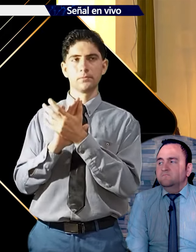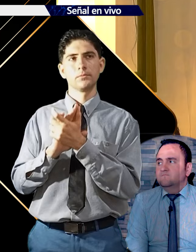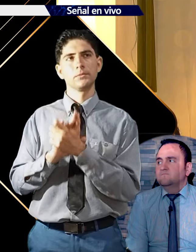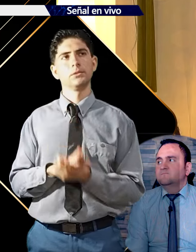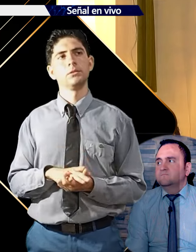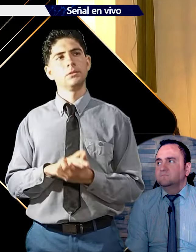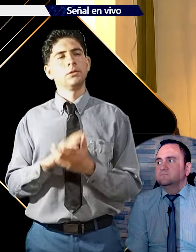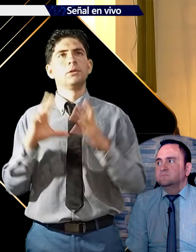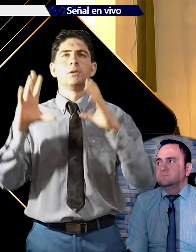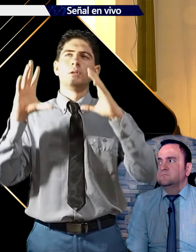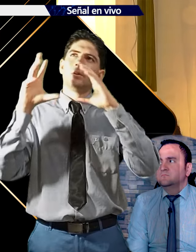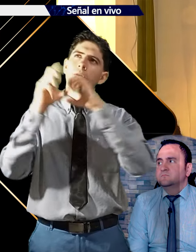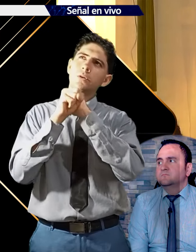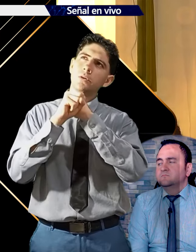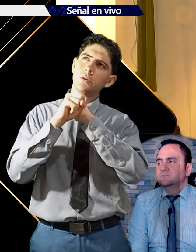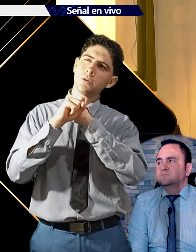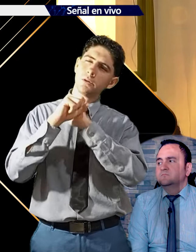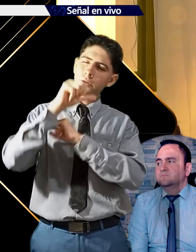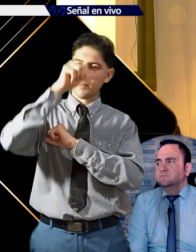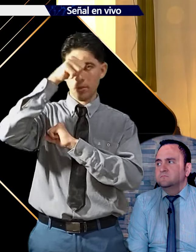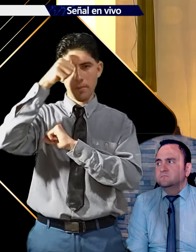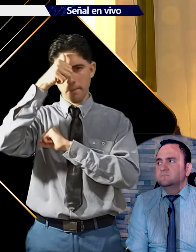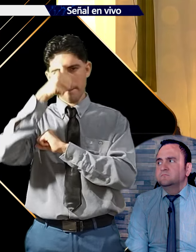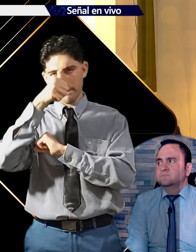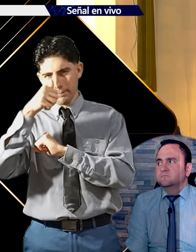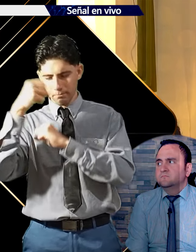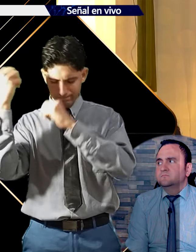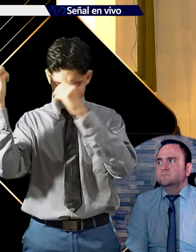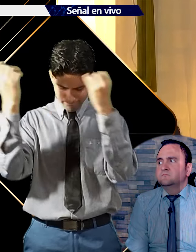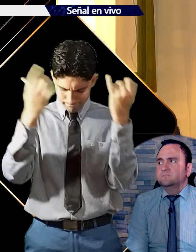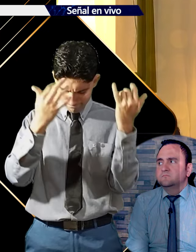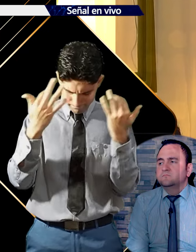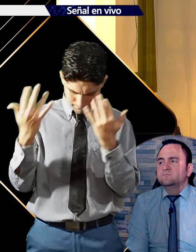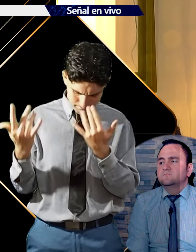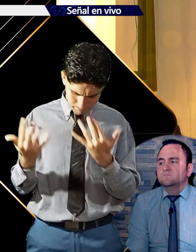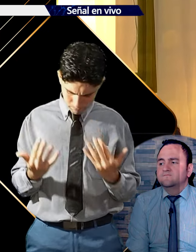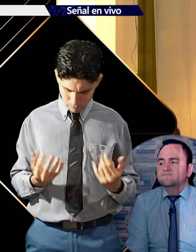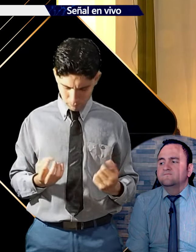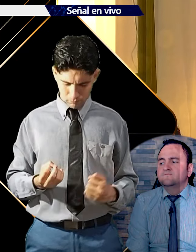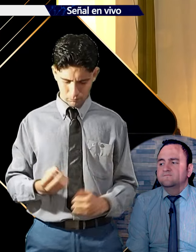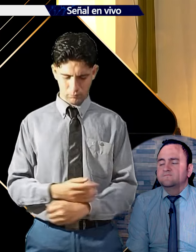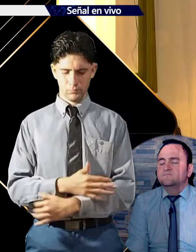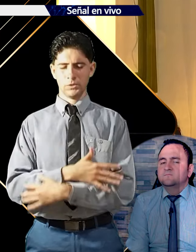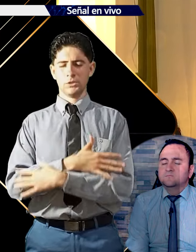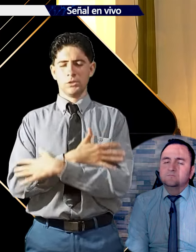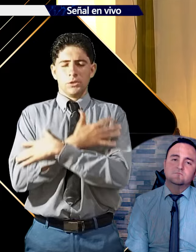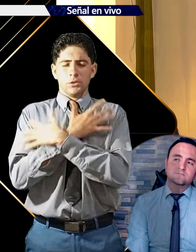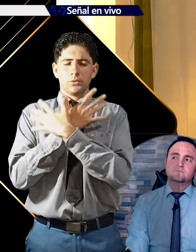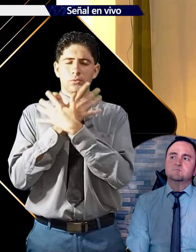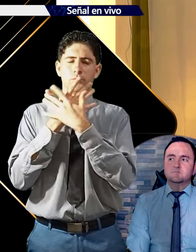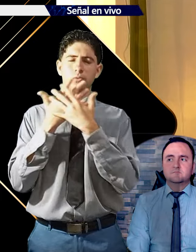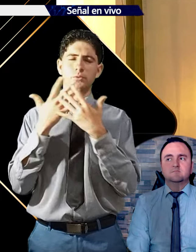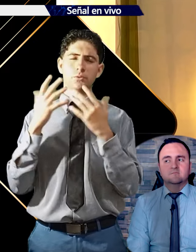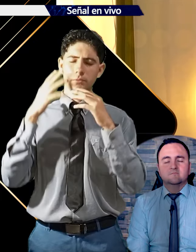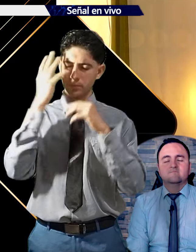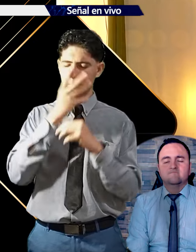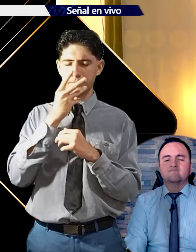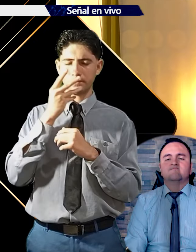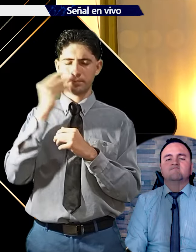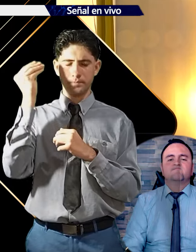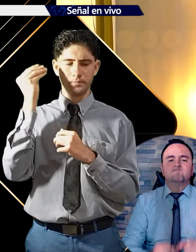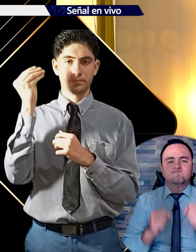hablara. Y el culto, esa noche, ese domingo, hermanos, eso eran unos derramamientos del Espíritu Santo.